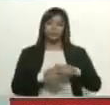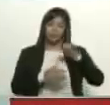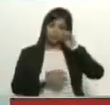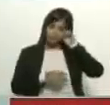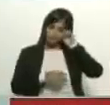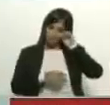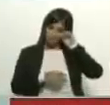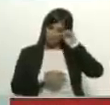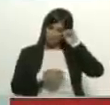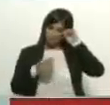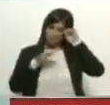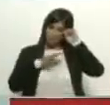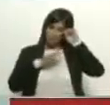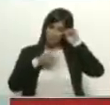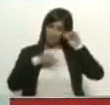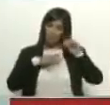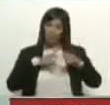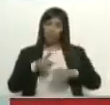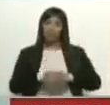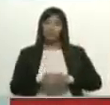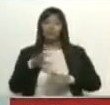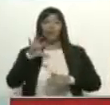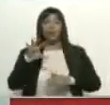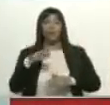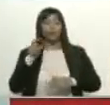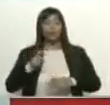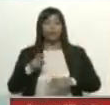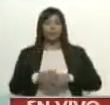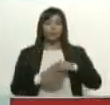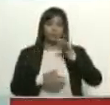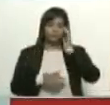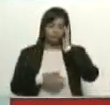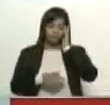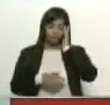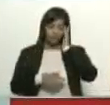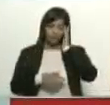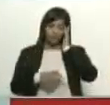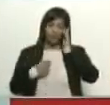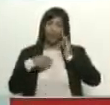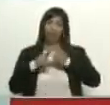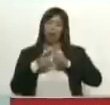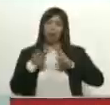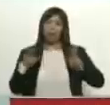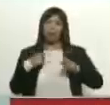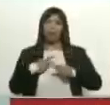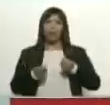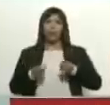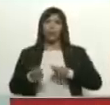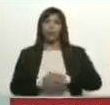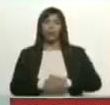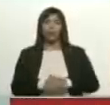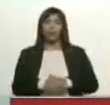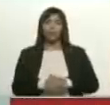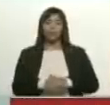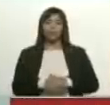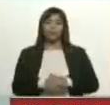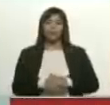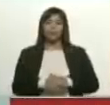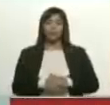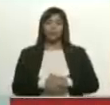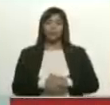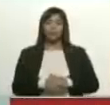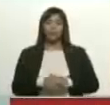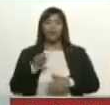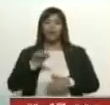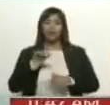de circunstancias desfavorables para el país que buscan colapsar la paz, la economía, para por